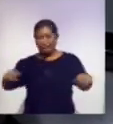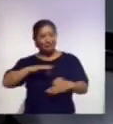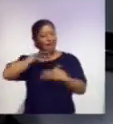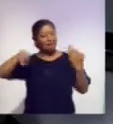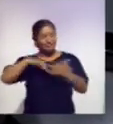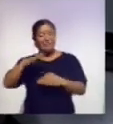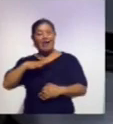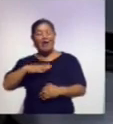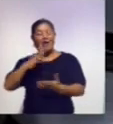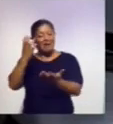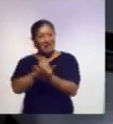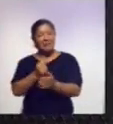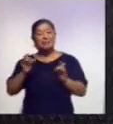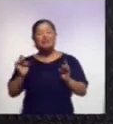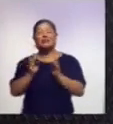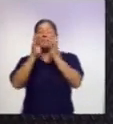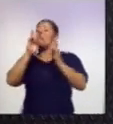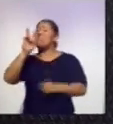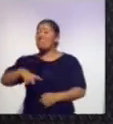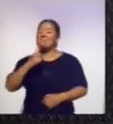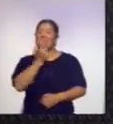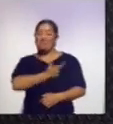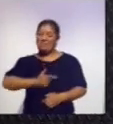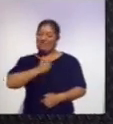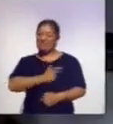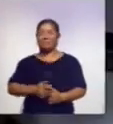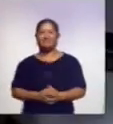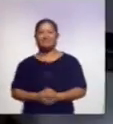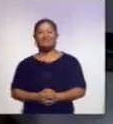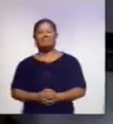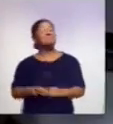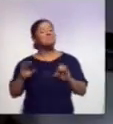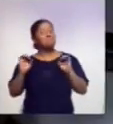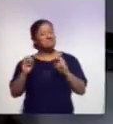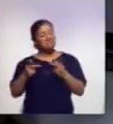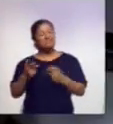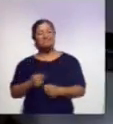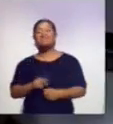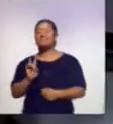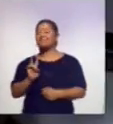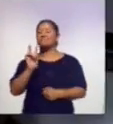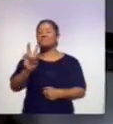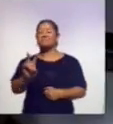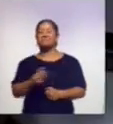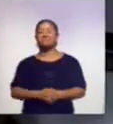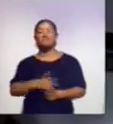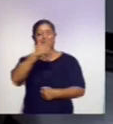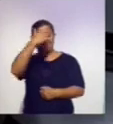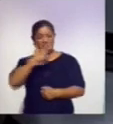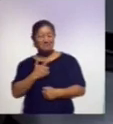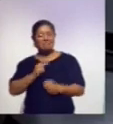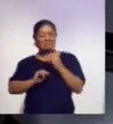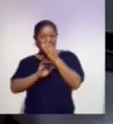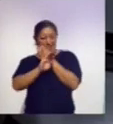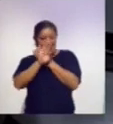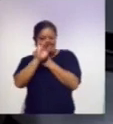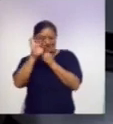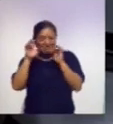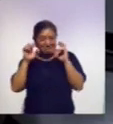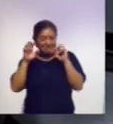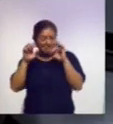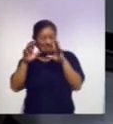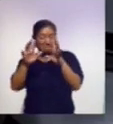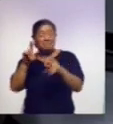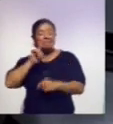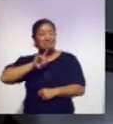dar un premio sorpresa que de verdad les va a gustar muchísimo ay qué bueno bueno entonces este viernes noche del terror allá en el jardín